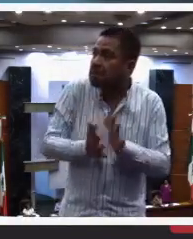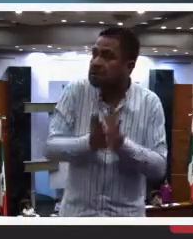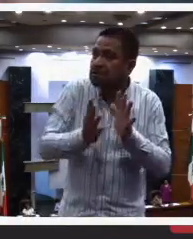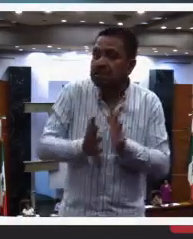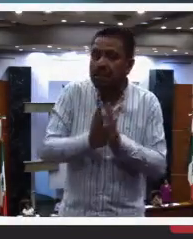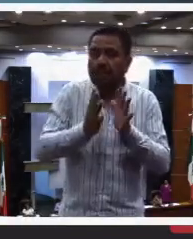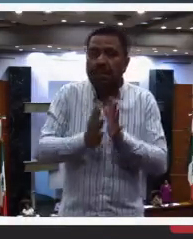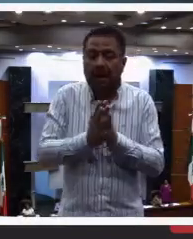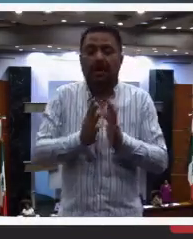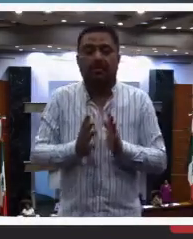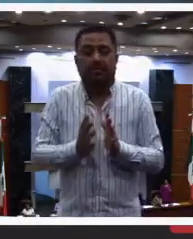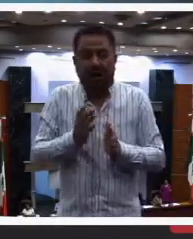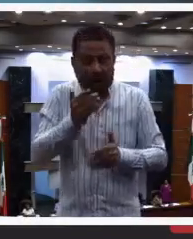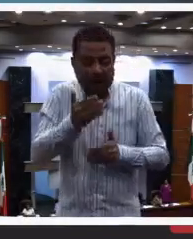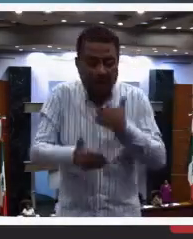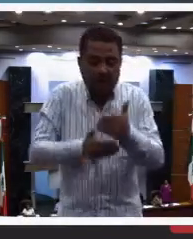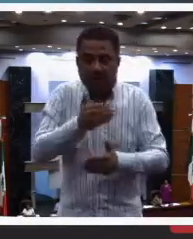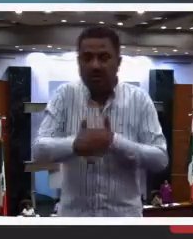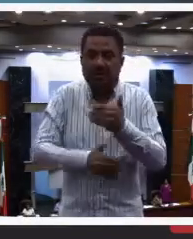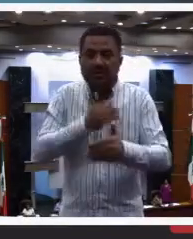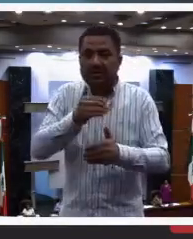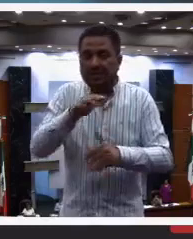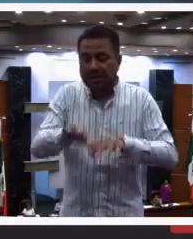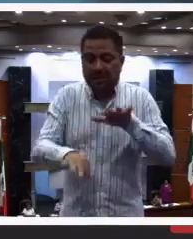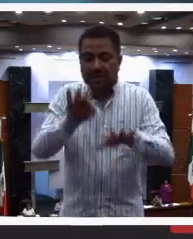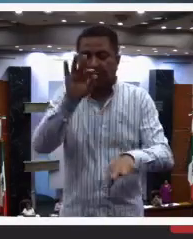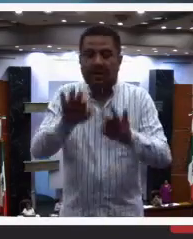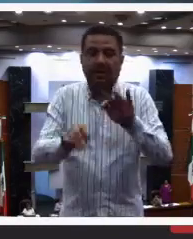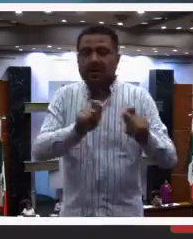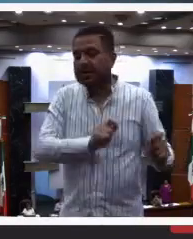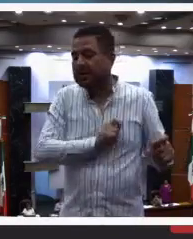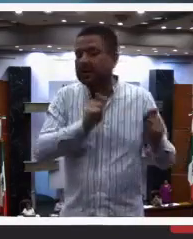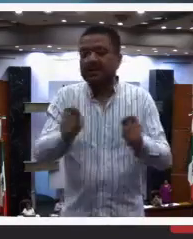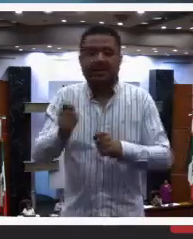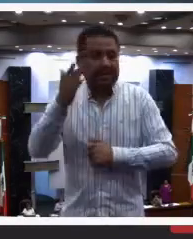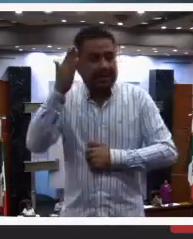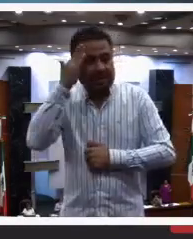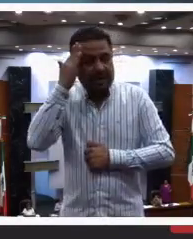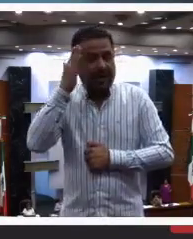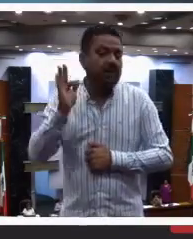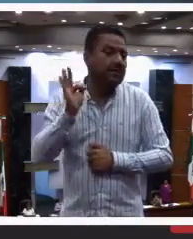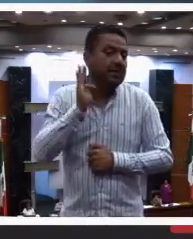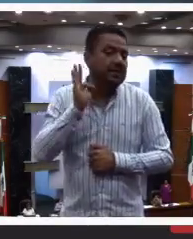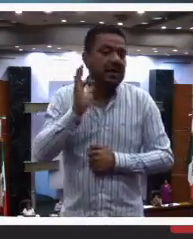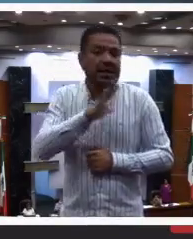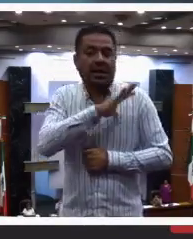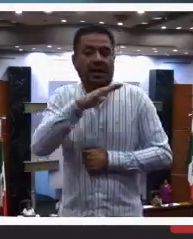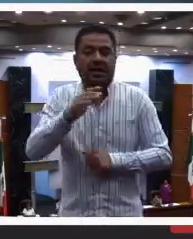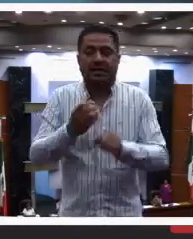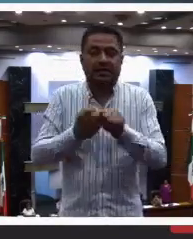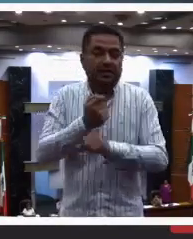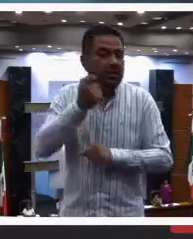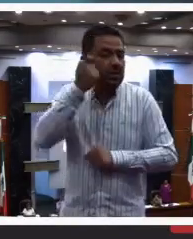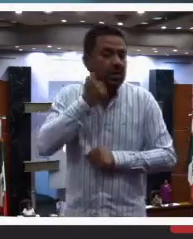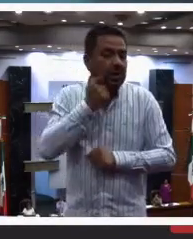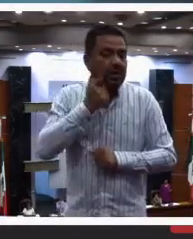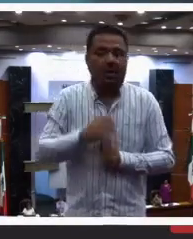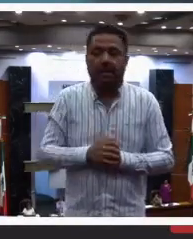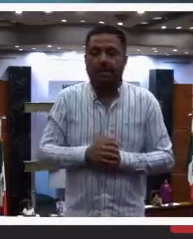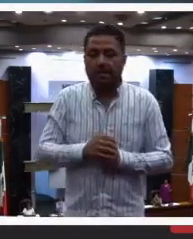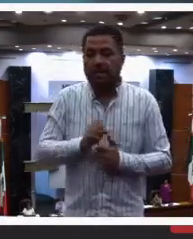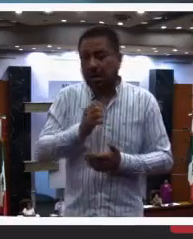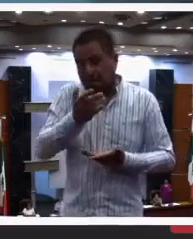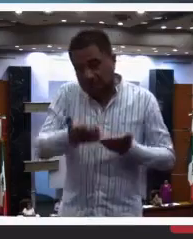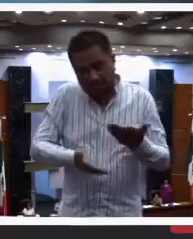participar en el proceso de selec y designación del titular de la fiscalía general del estado de Guerrero a